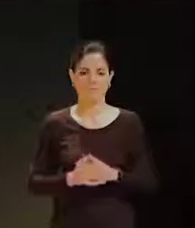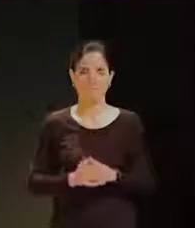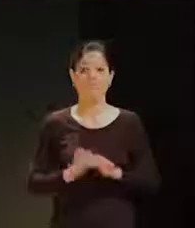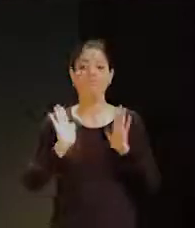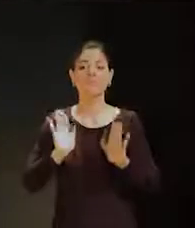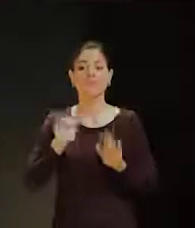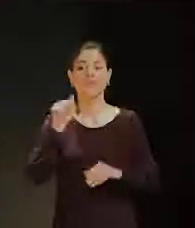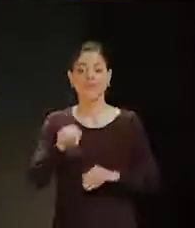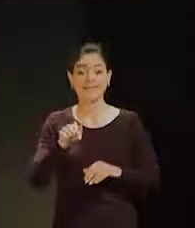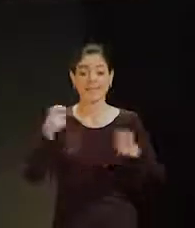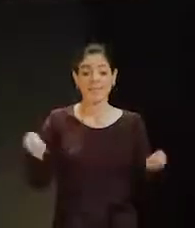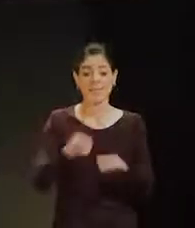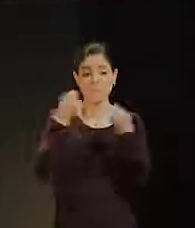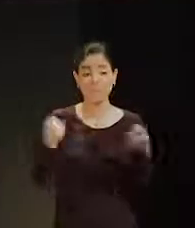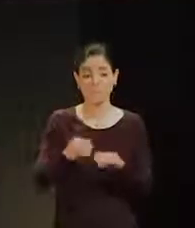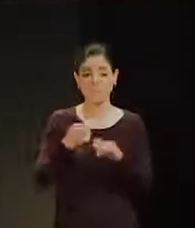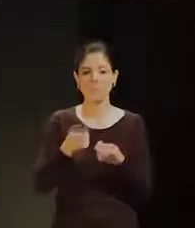Pero ese spot